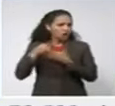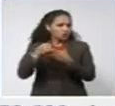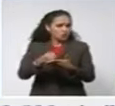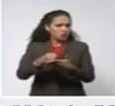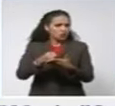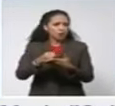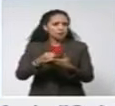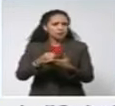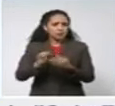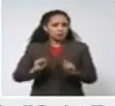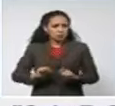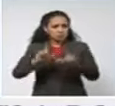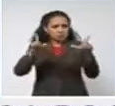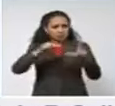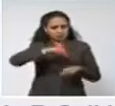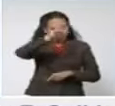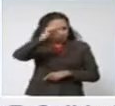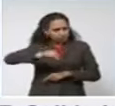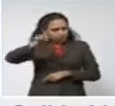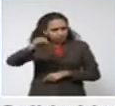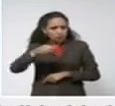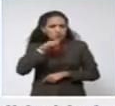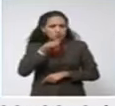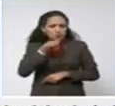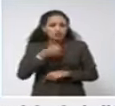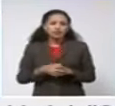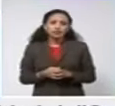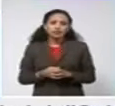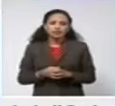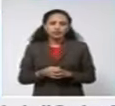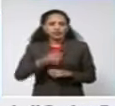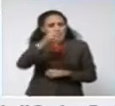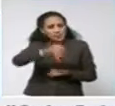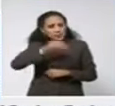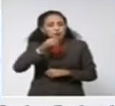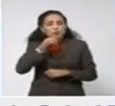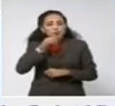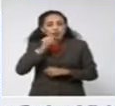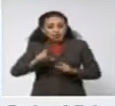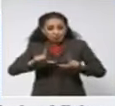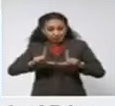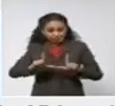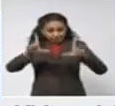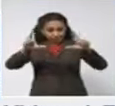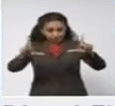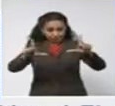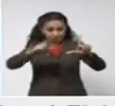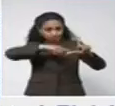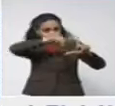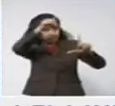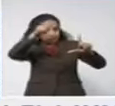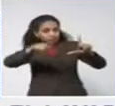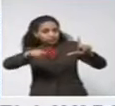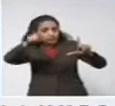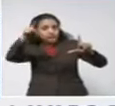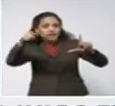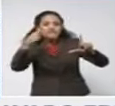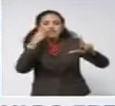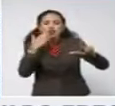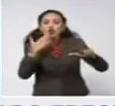los tiene disponibles, que nos vaya ayudando, que nos permitan gráficamente pues ver cómo es el